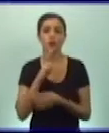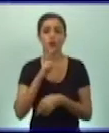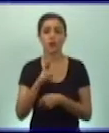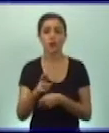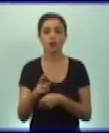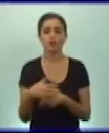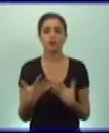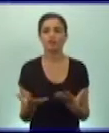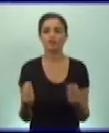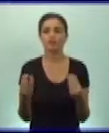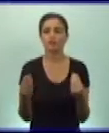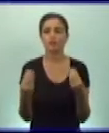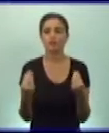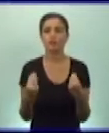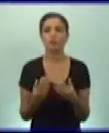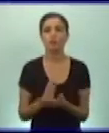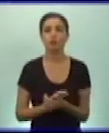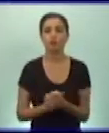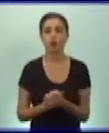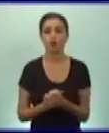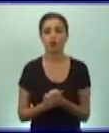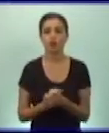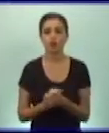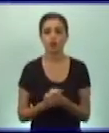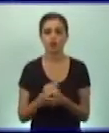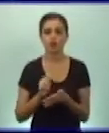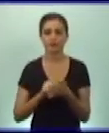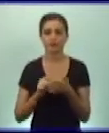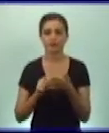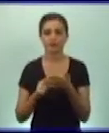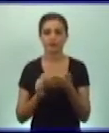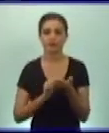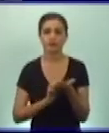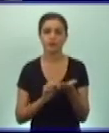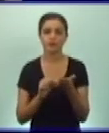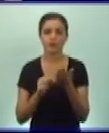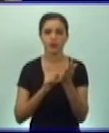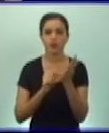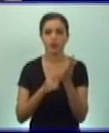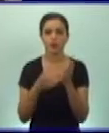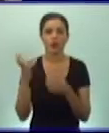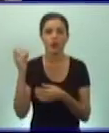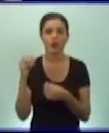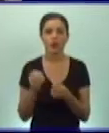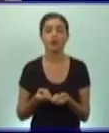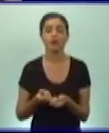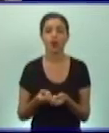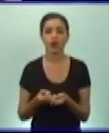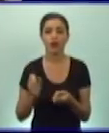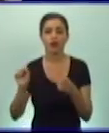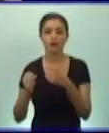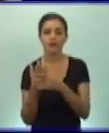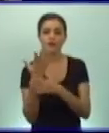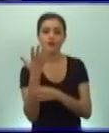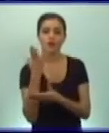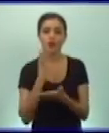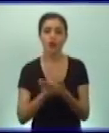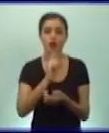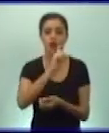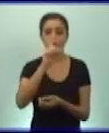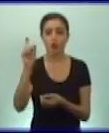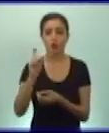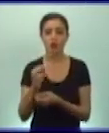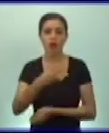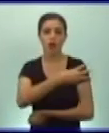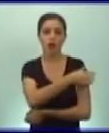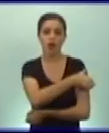demanda de matrícula que presentaba el país. De ahí que comenzaran a crearse las escuelas en el campo y la creación del